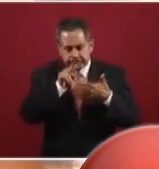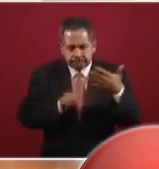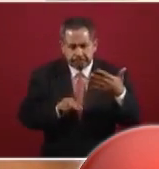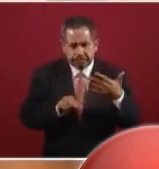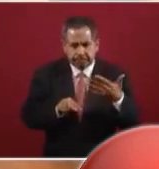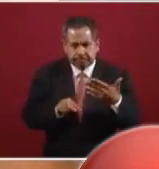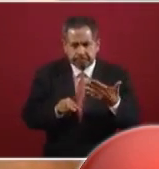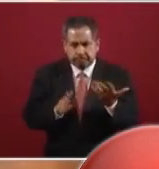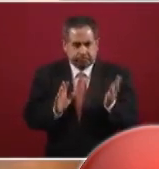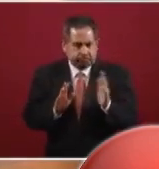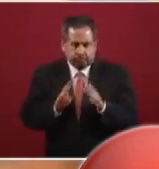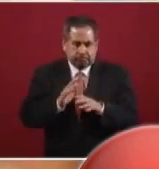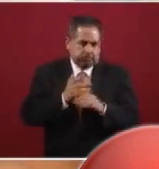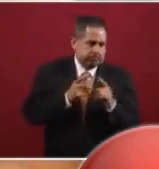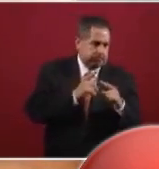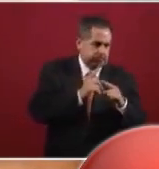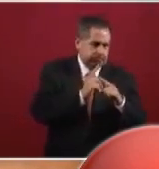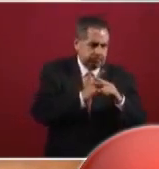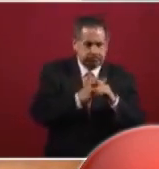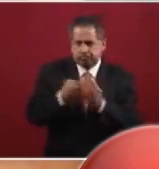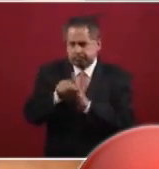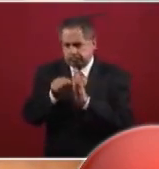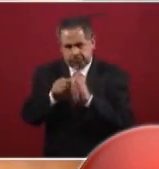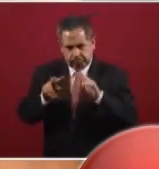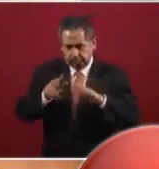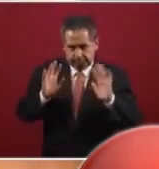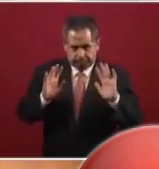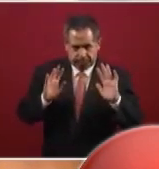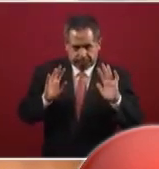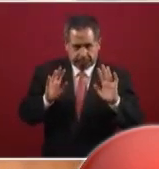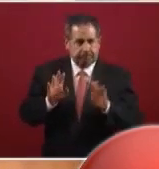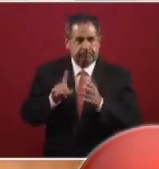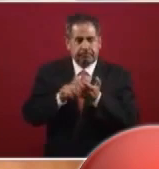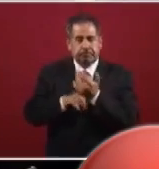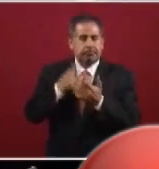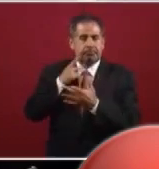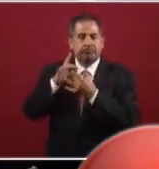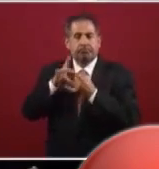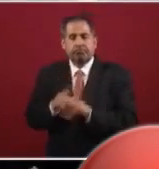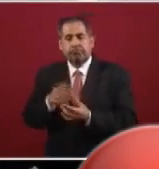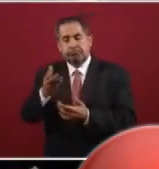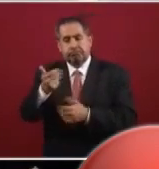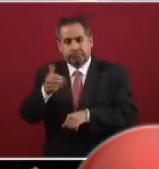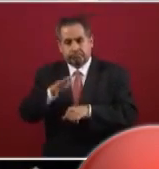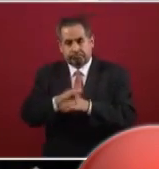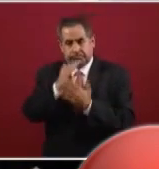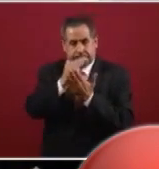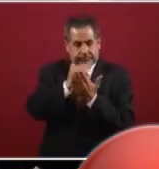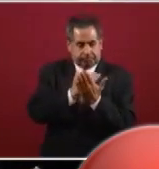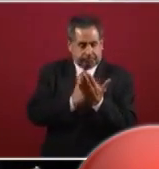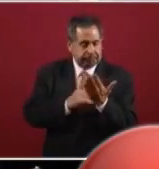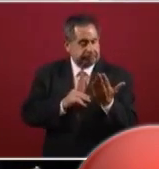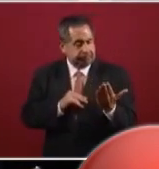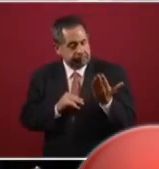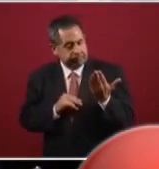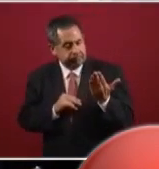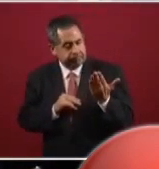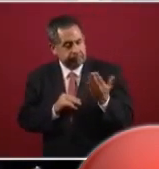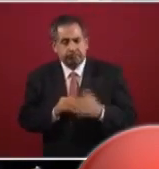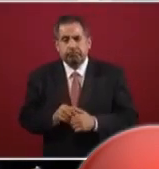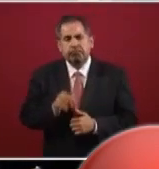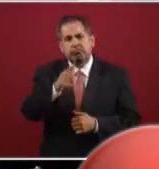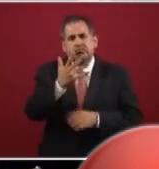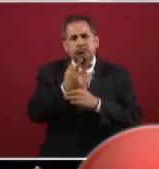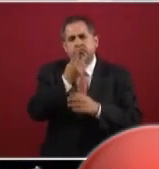la que ésta sea favorable o desfavorable, de las políticas públicas implementadas en su administración.